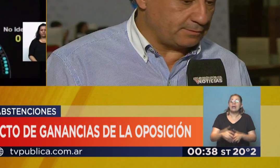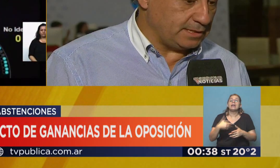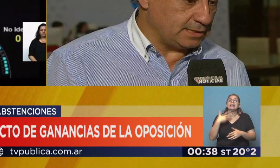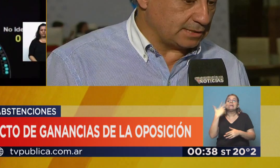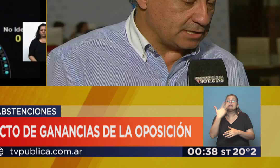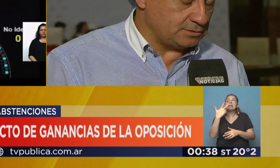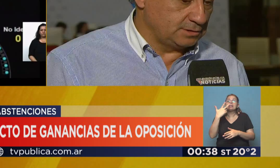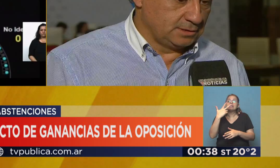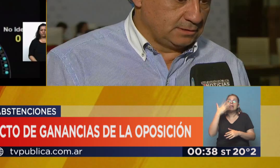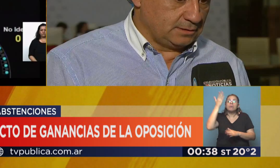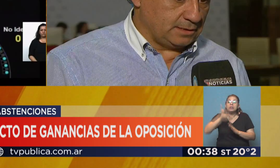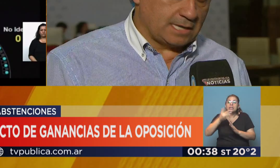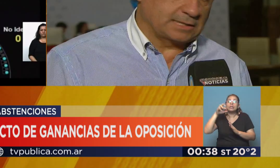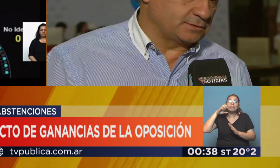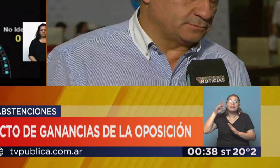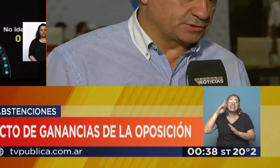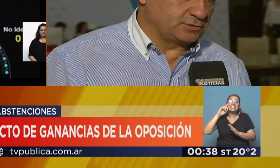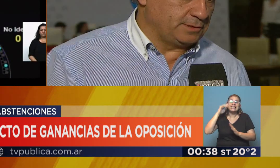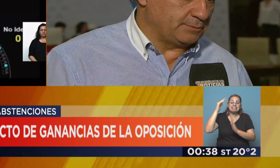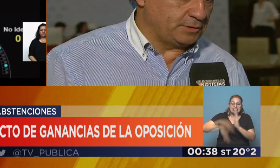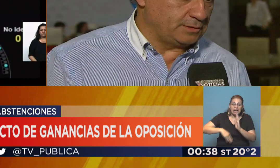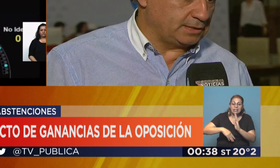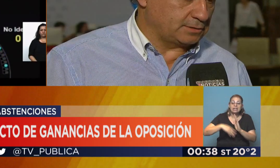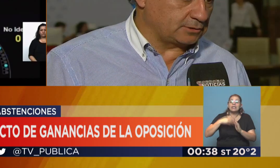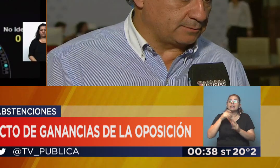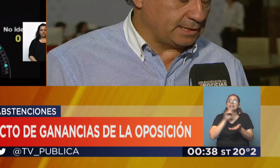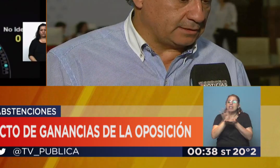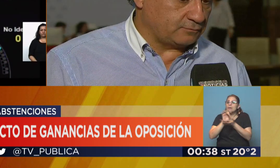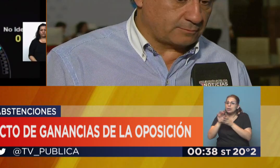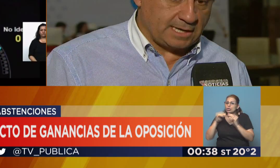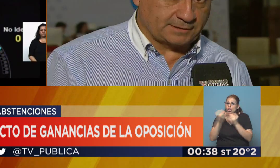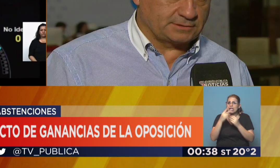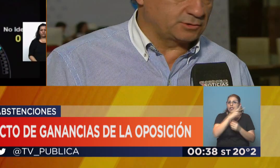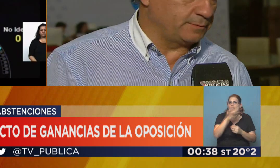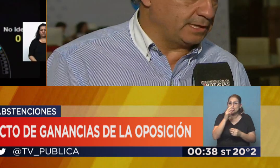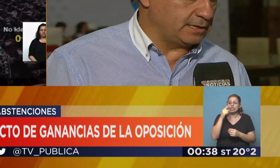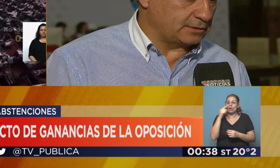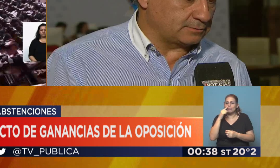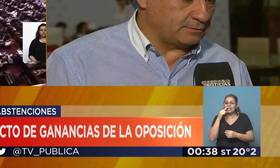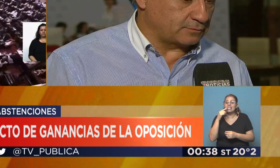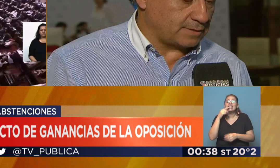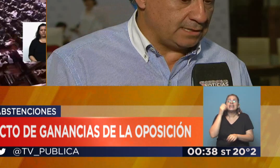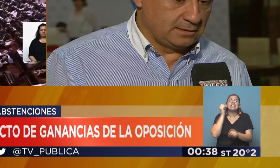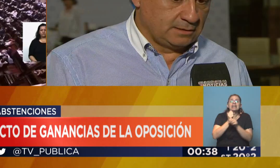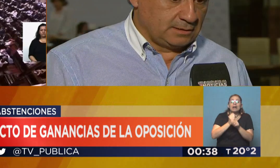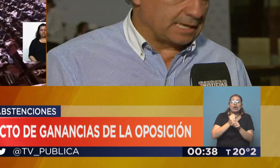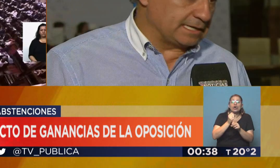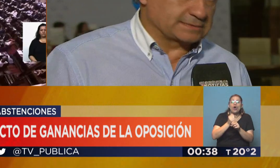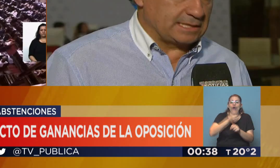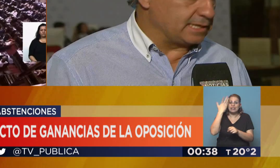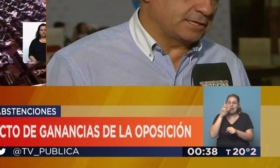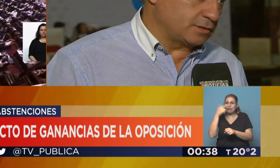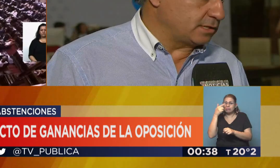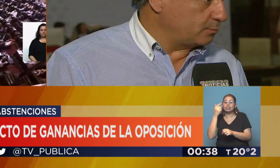del PBI este año. Hay casi 200.000 despidos directos en la economía formal, 300.000 en la economía informal. La